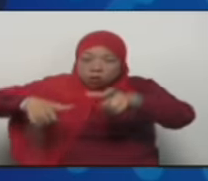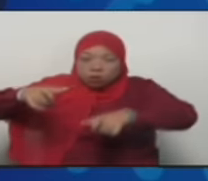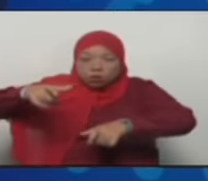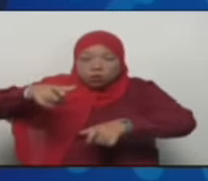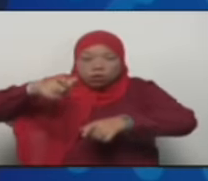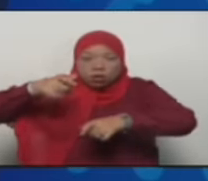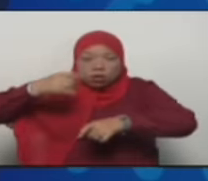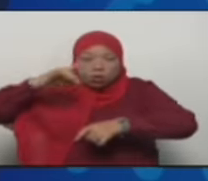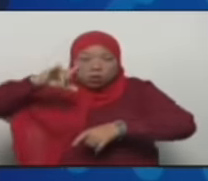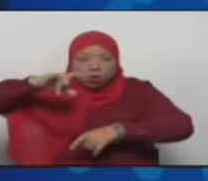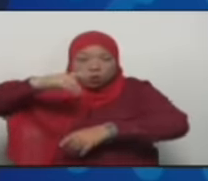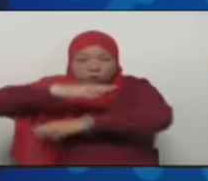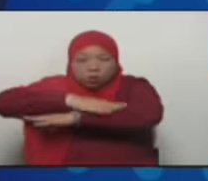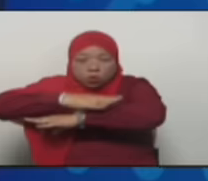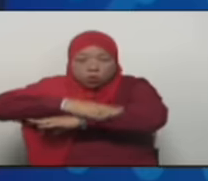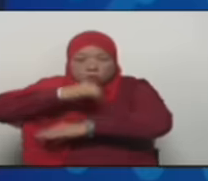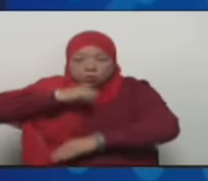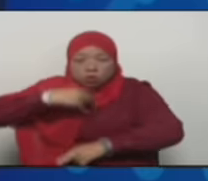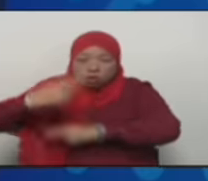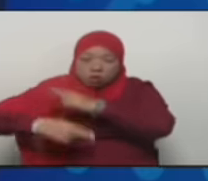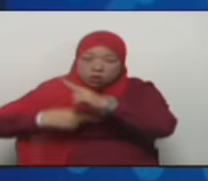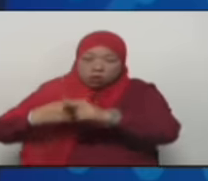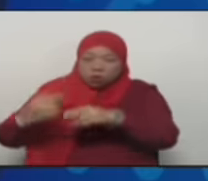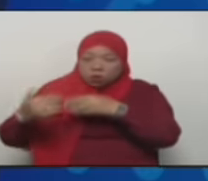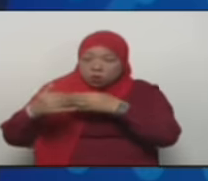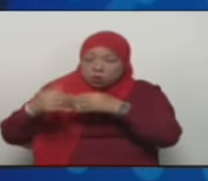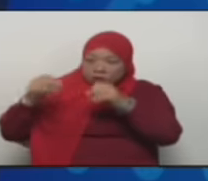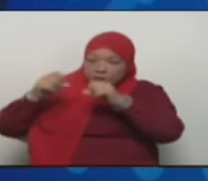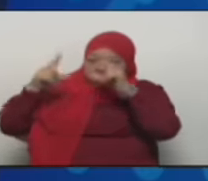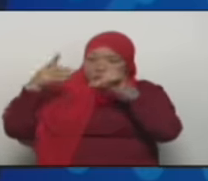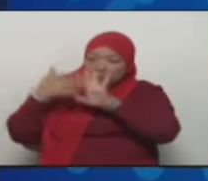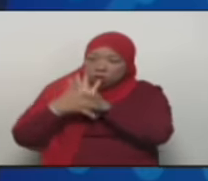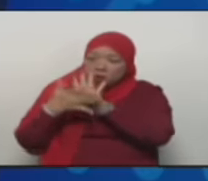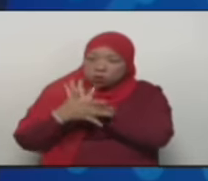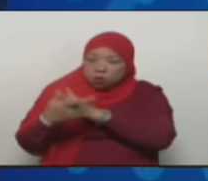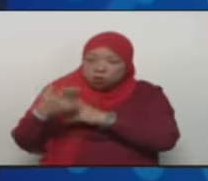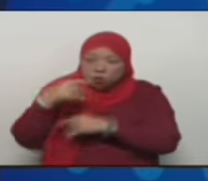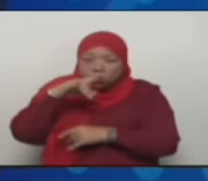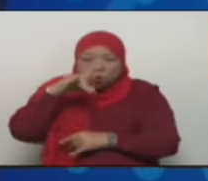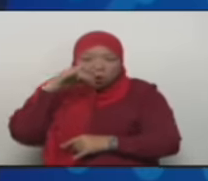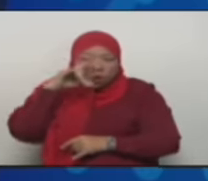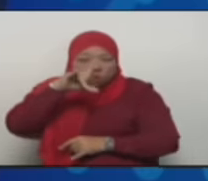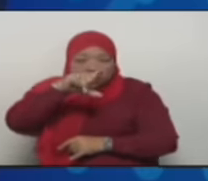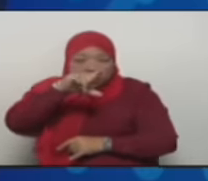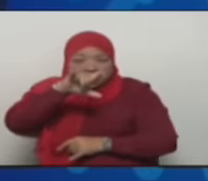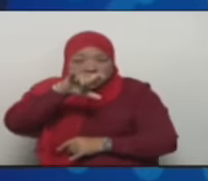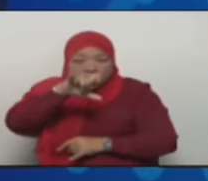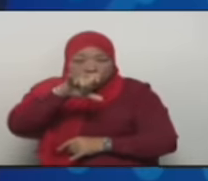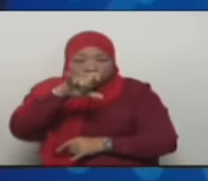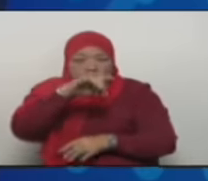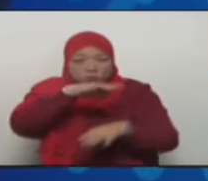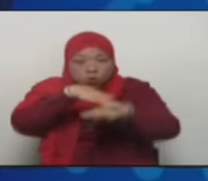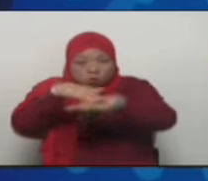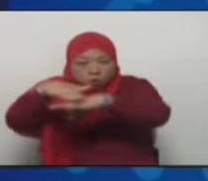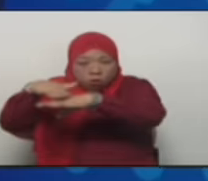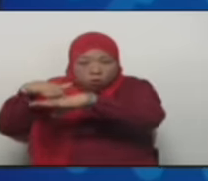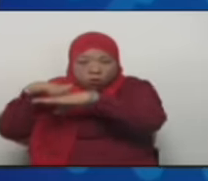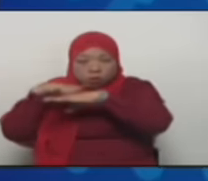las redes sociales? Nunca antes en la historia de la humanidad había existido un medio tan llegadero y tan